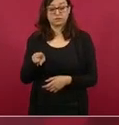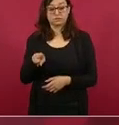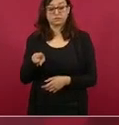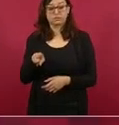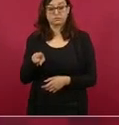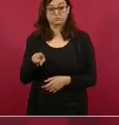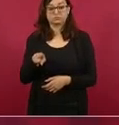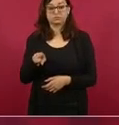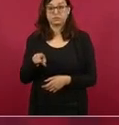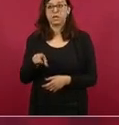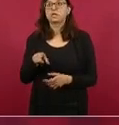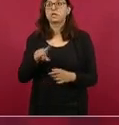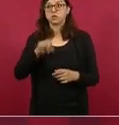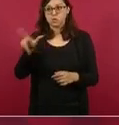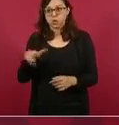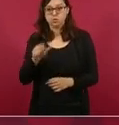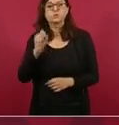y al Senado.